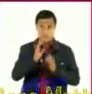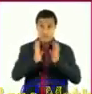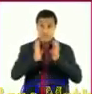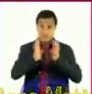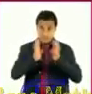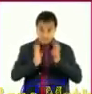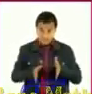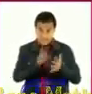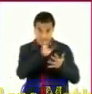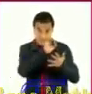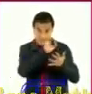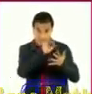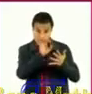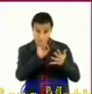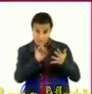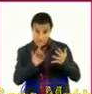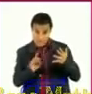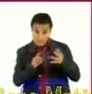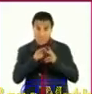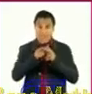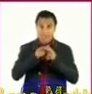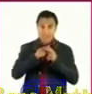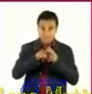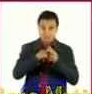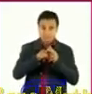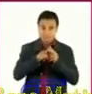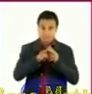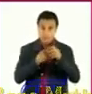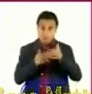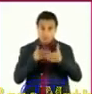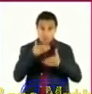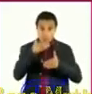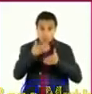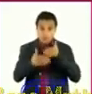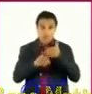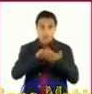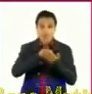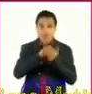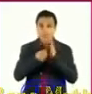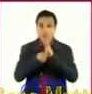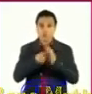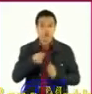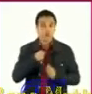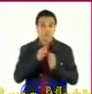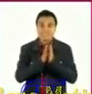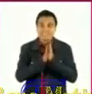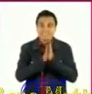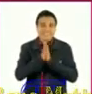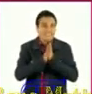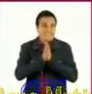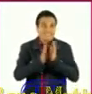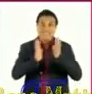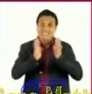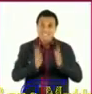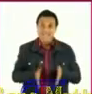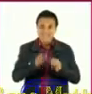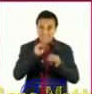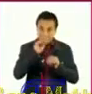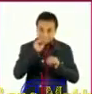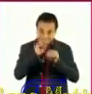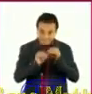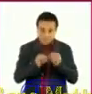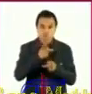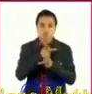eso, queramos comenzar nuestro proceso técnico y estamos muy ansiosos porque ya queremos ver nuestro producto o